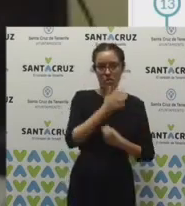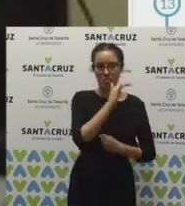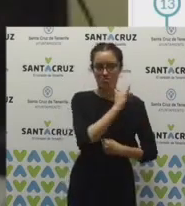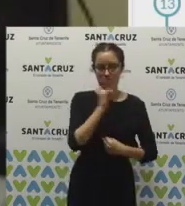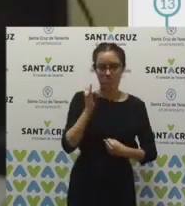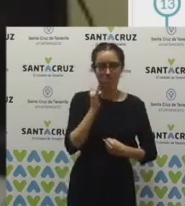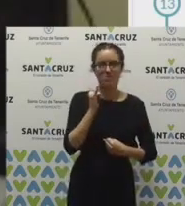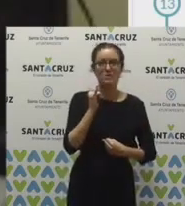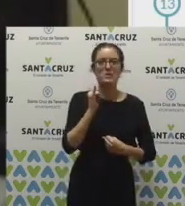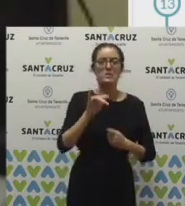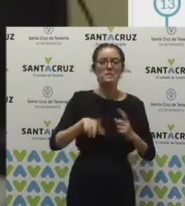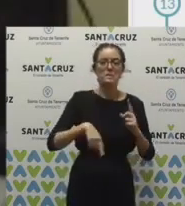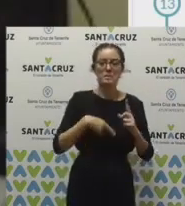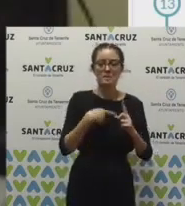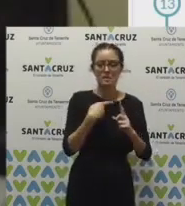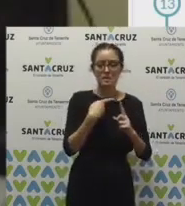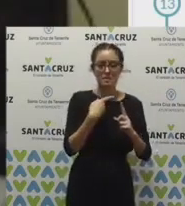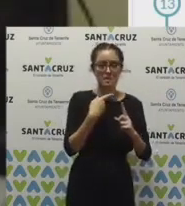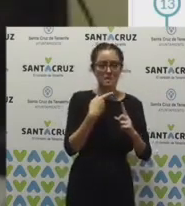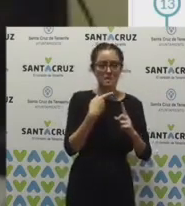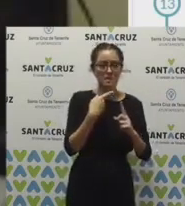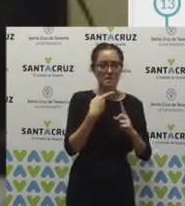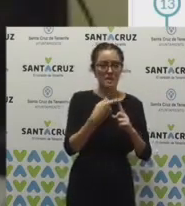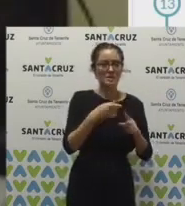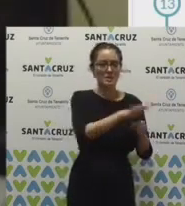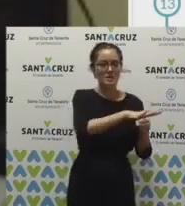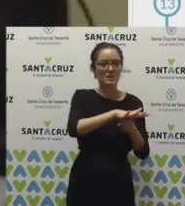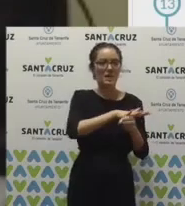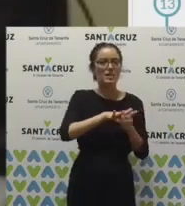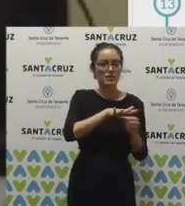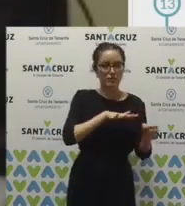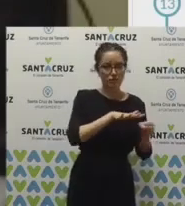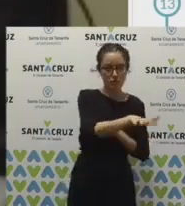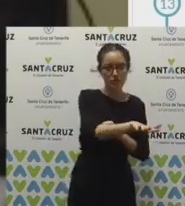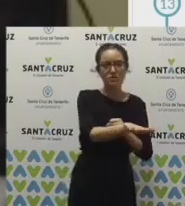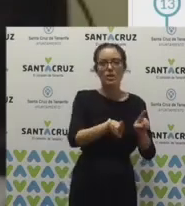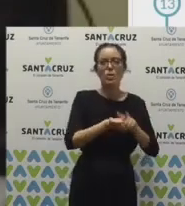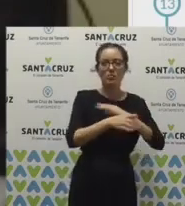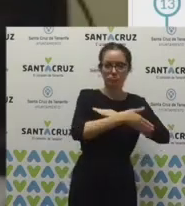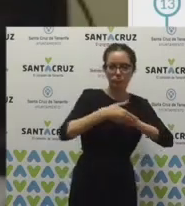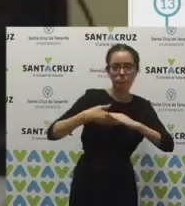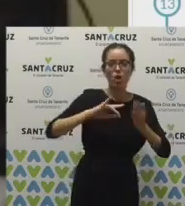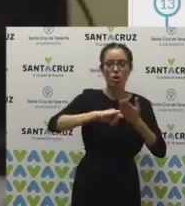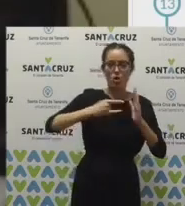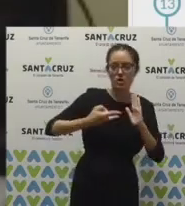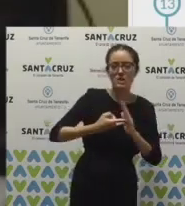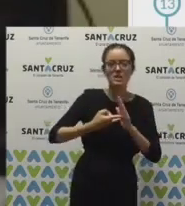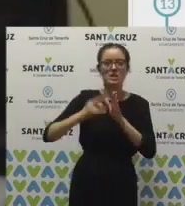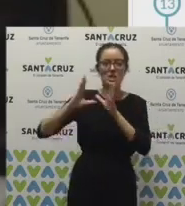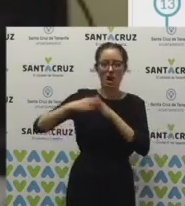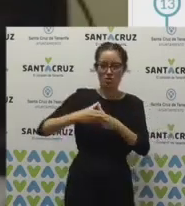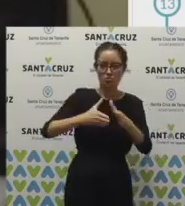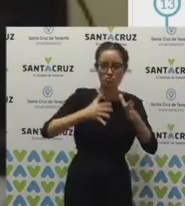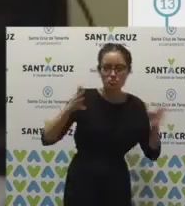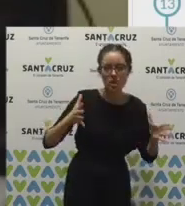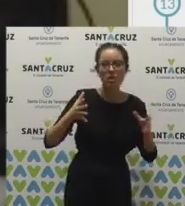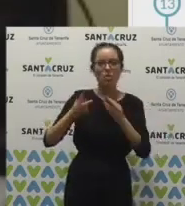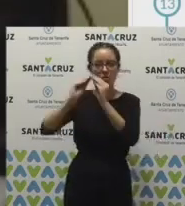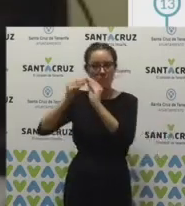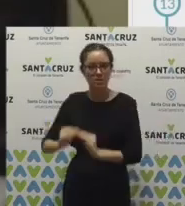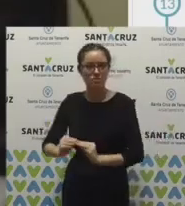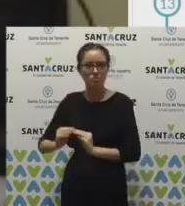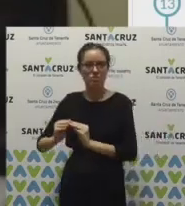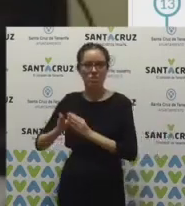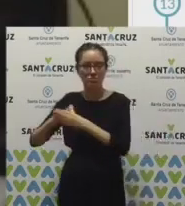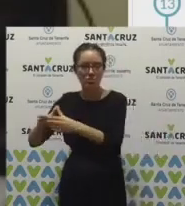y su área de influencia con especial atención a las actividades portuarias logísticas de cruceros reparaciones navales son